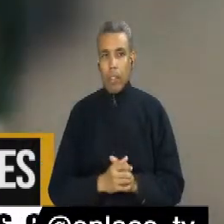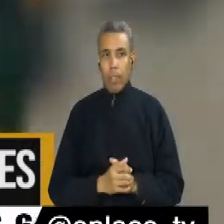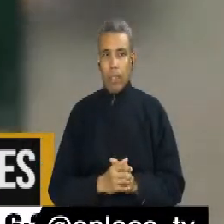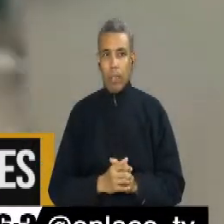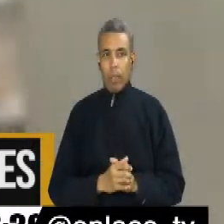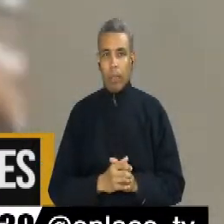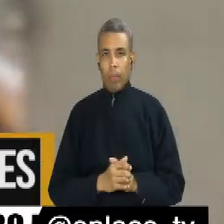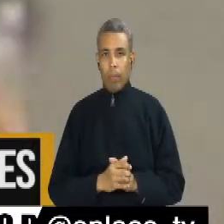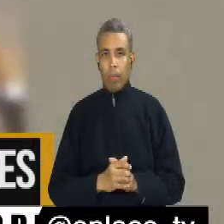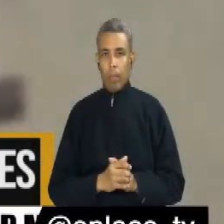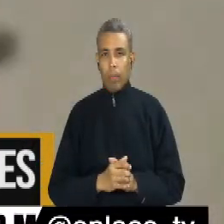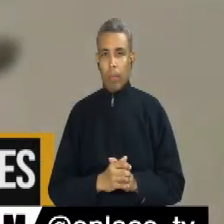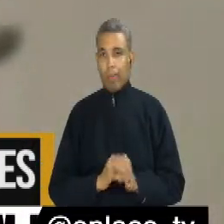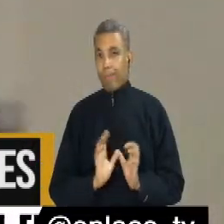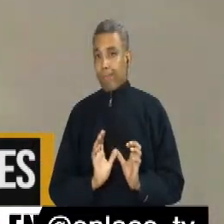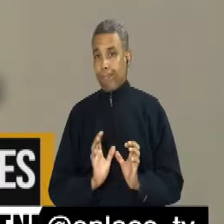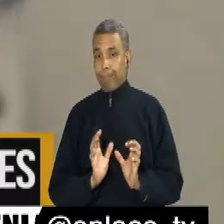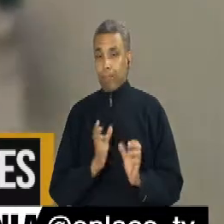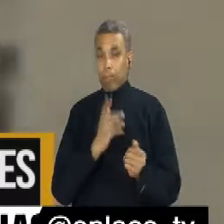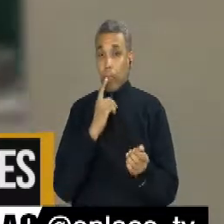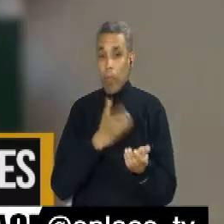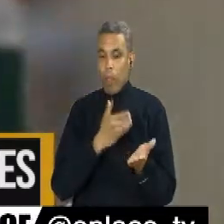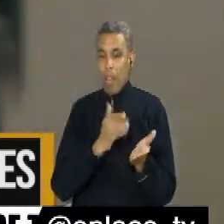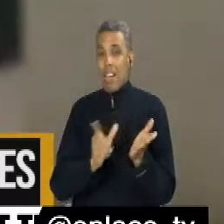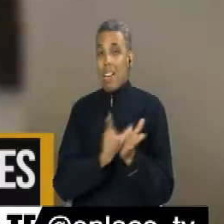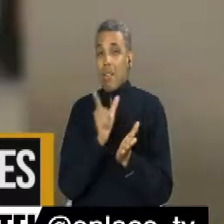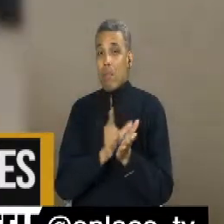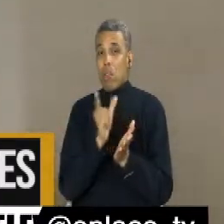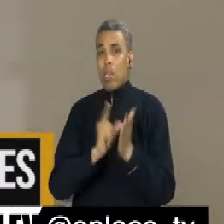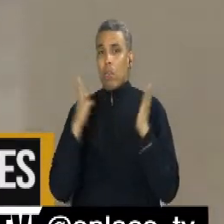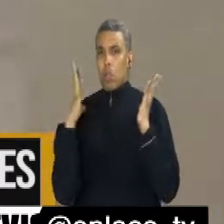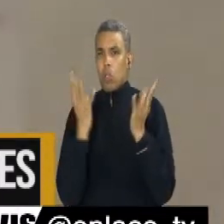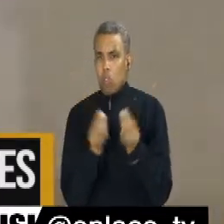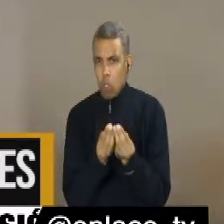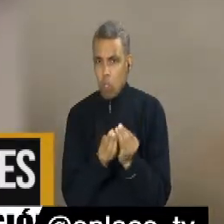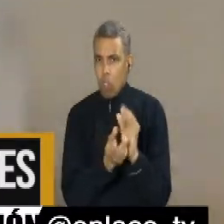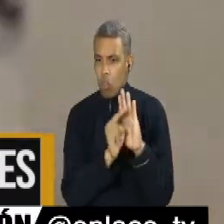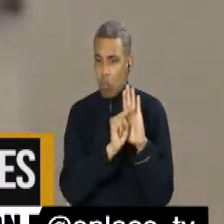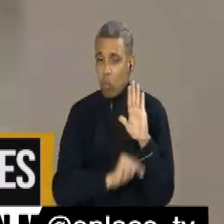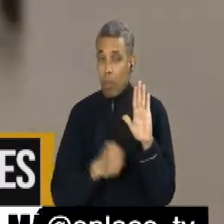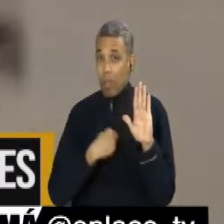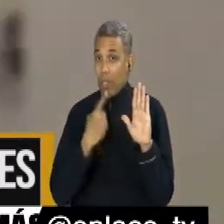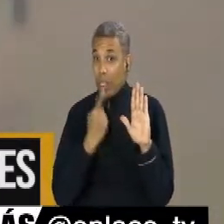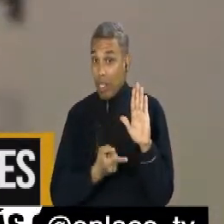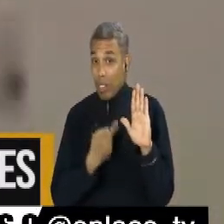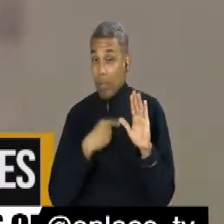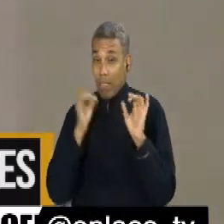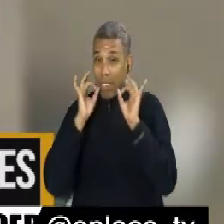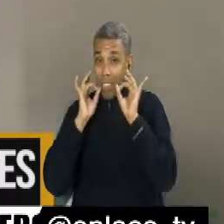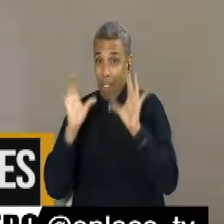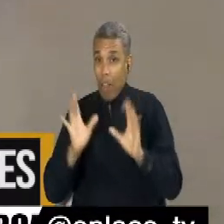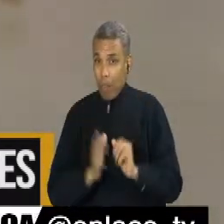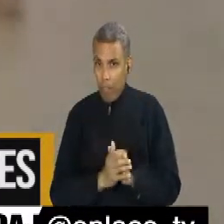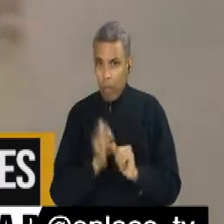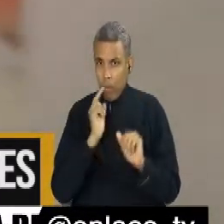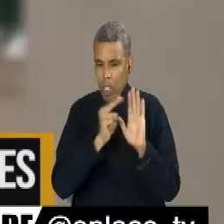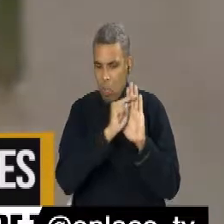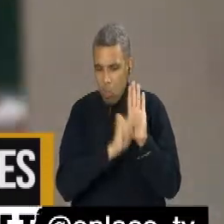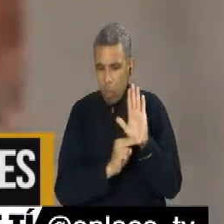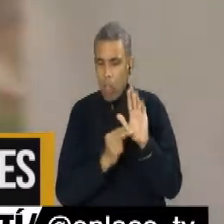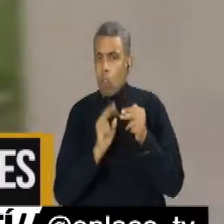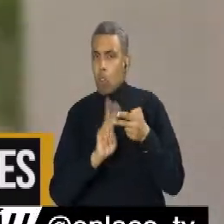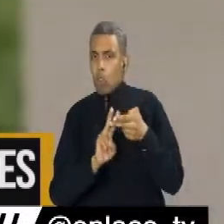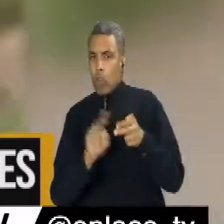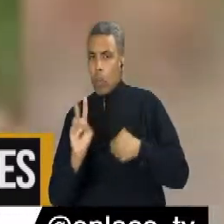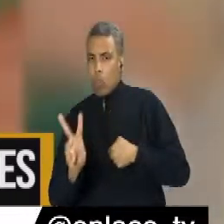En nuestro manual de convivencia, en el artículo 32, faltas que ocasionan la cancelación de matrícula, en el numeral 2 dice protagonizar